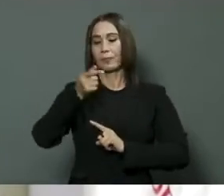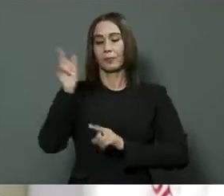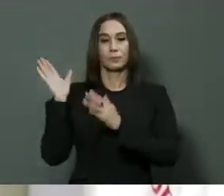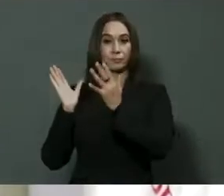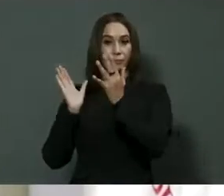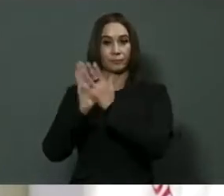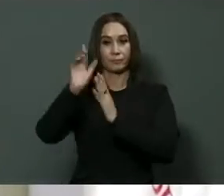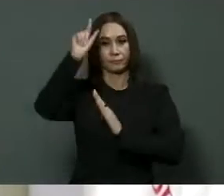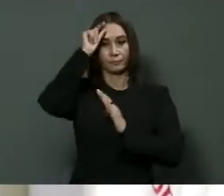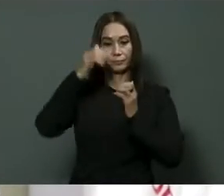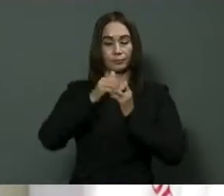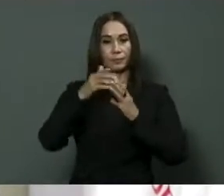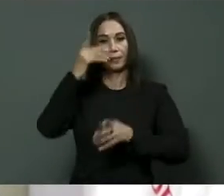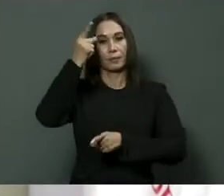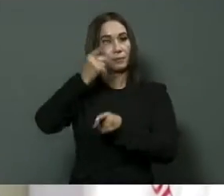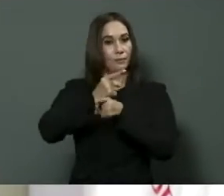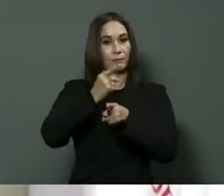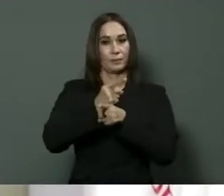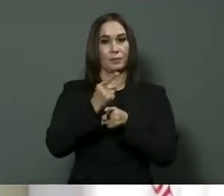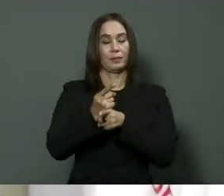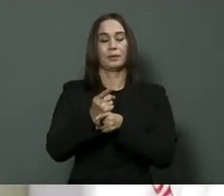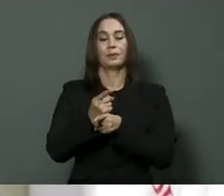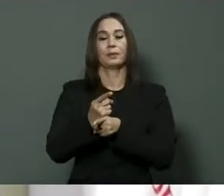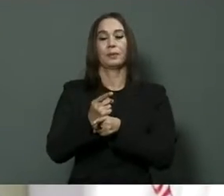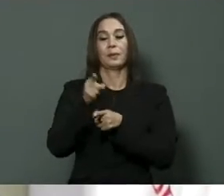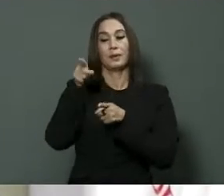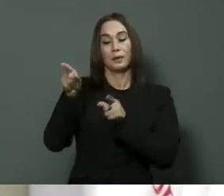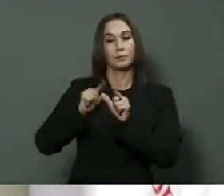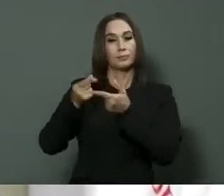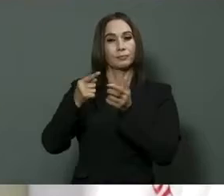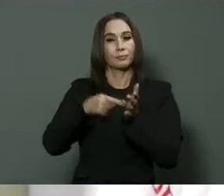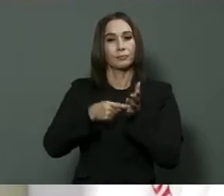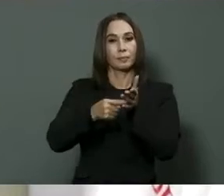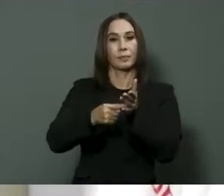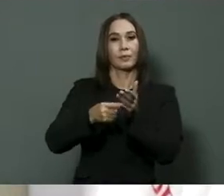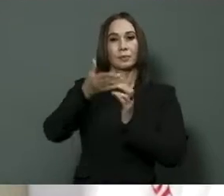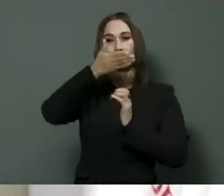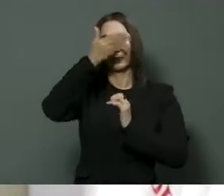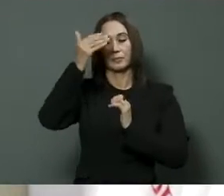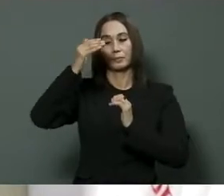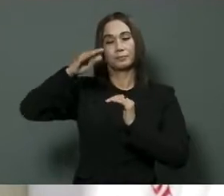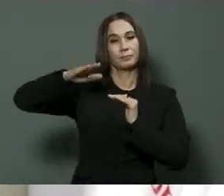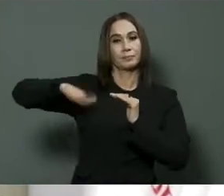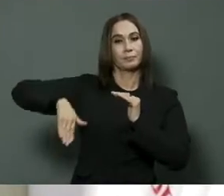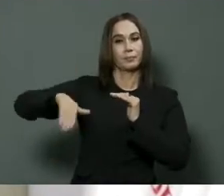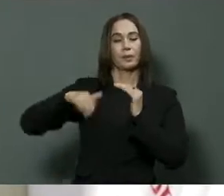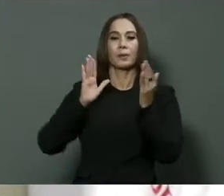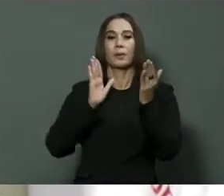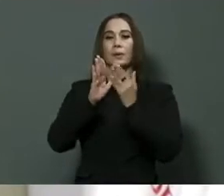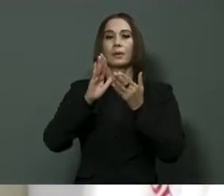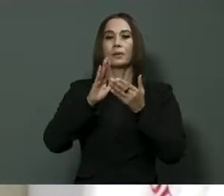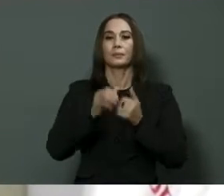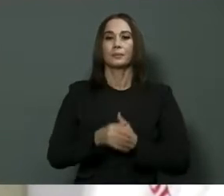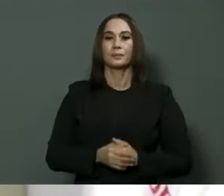política pública correcta, mostrando indiferencia ante